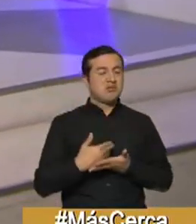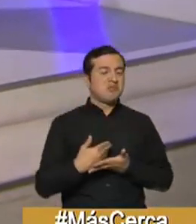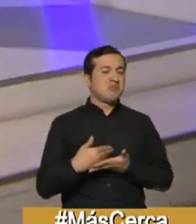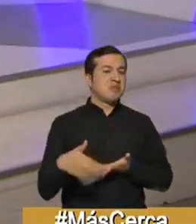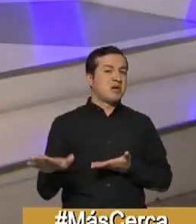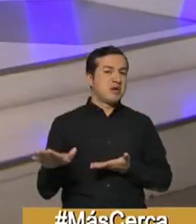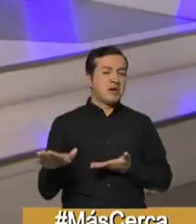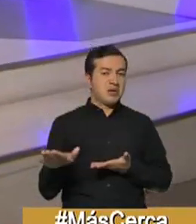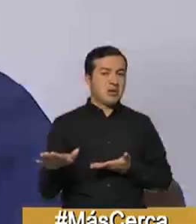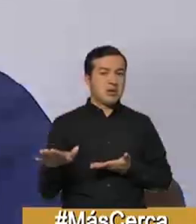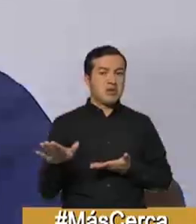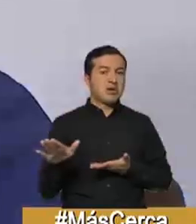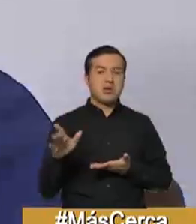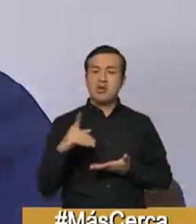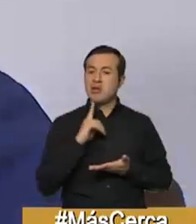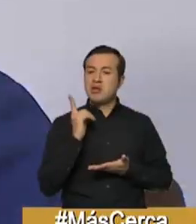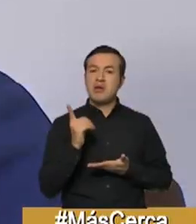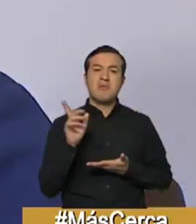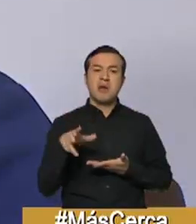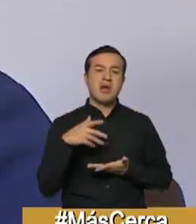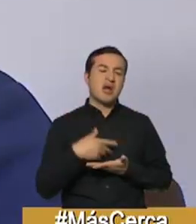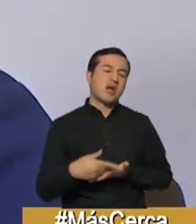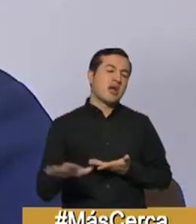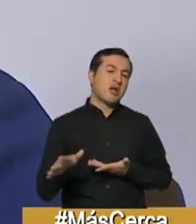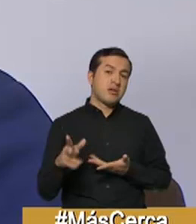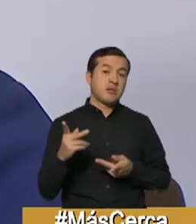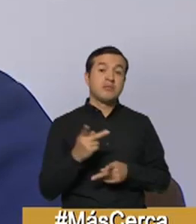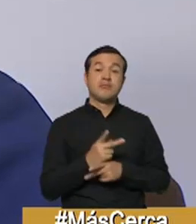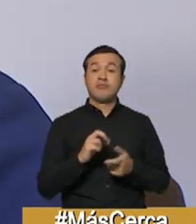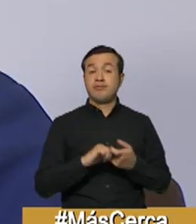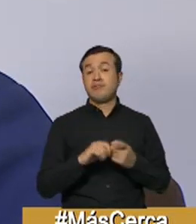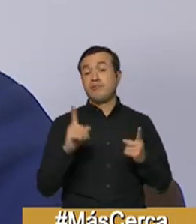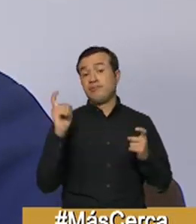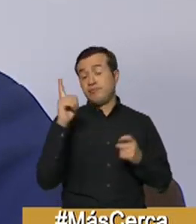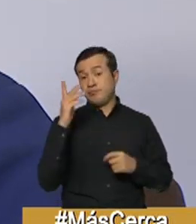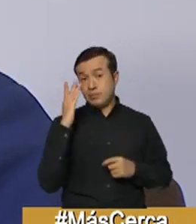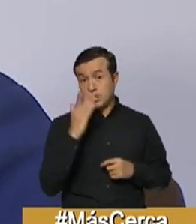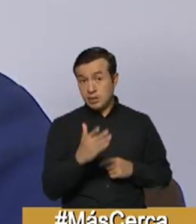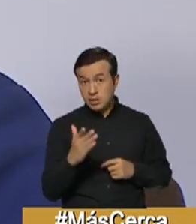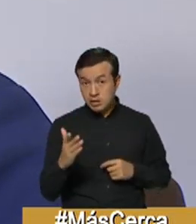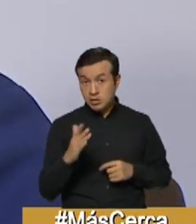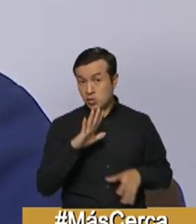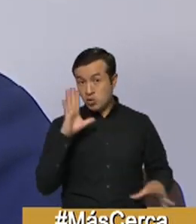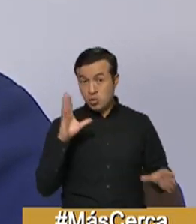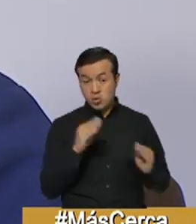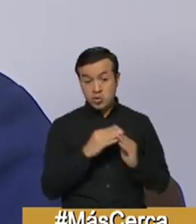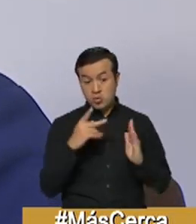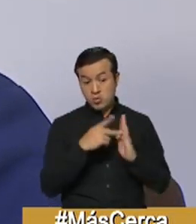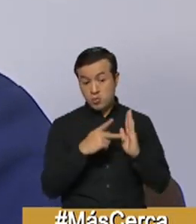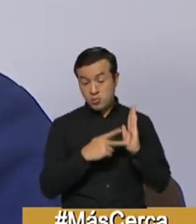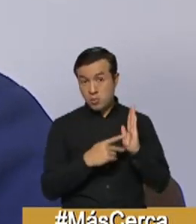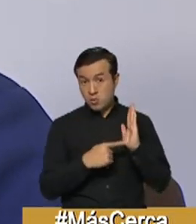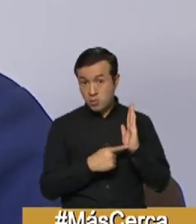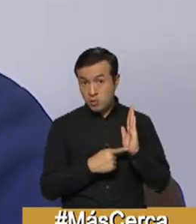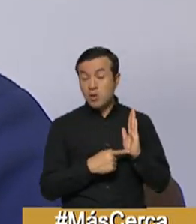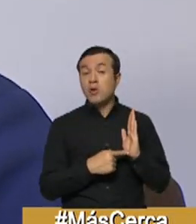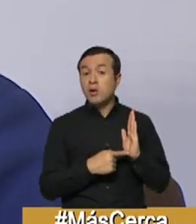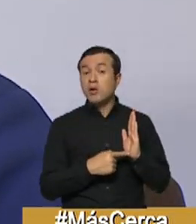hacer, deshacernos de ellos lo más pronto posible. Entonces, todos esos puntos, los que acabo de decir,